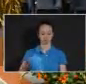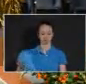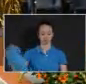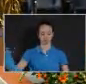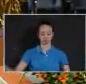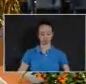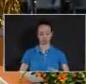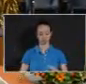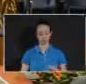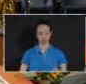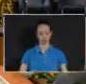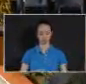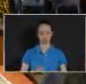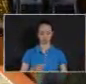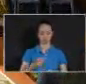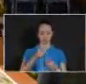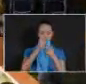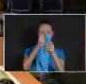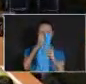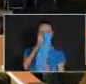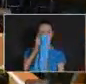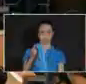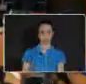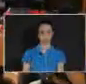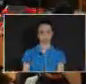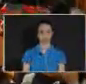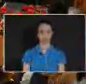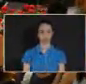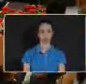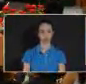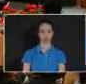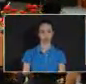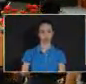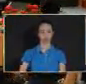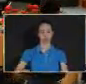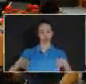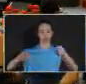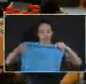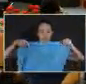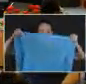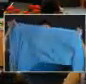Es que todo lo que el Señor ha permitido que suceda en esta